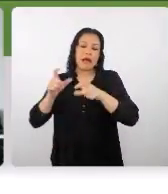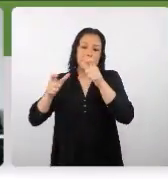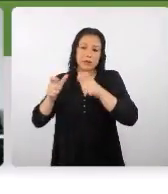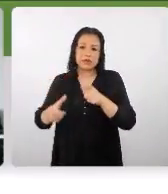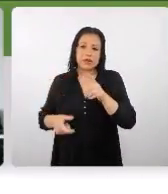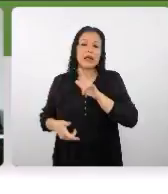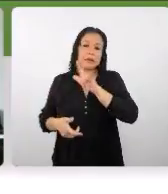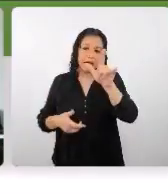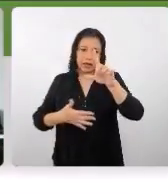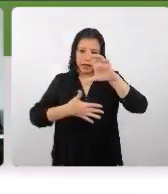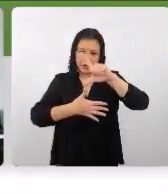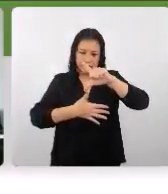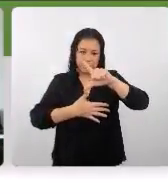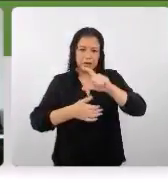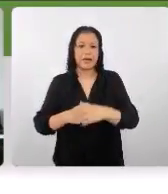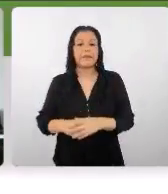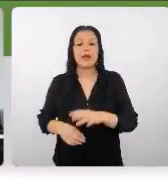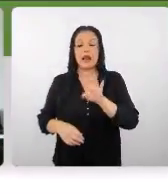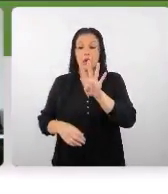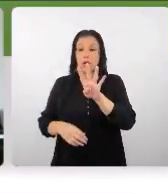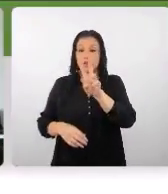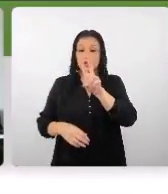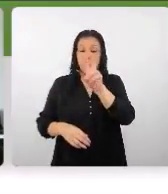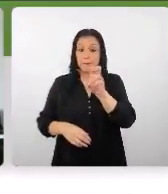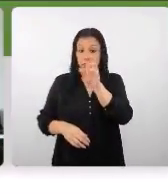Latinoamérica. El 42% compraría